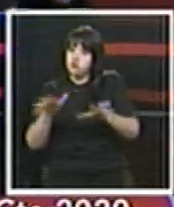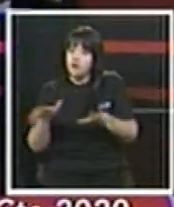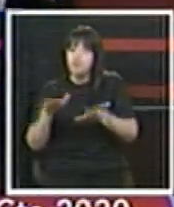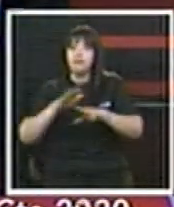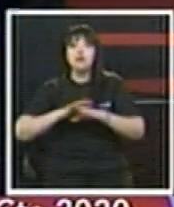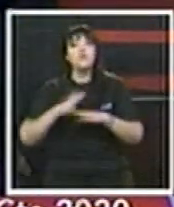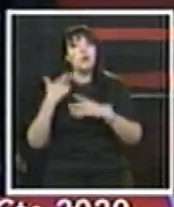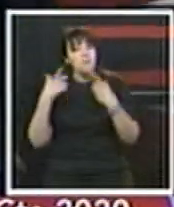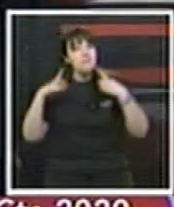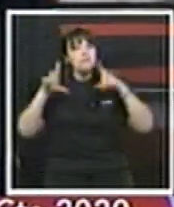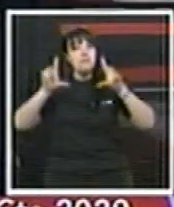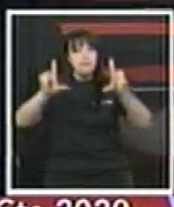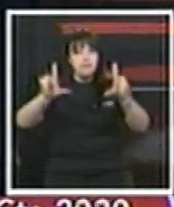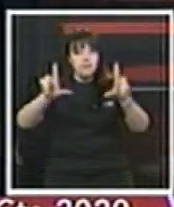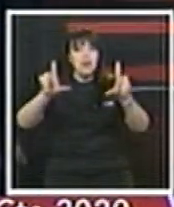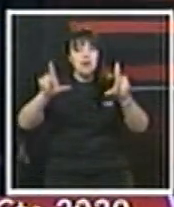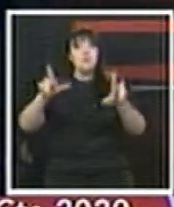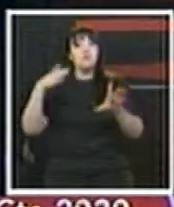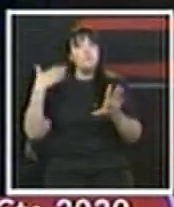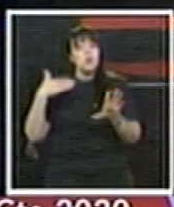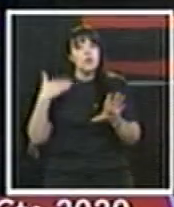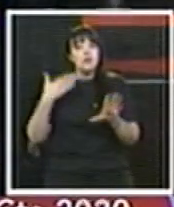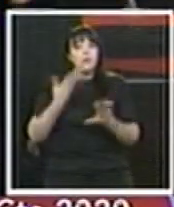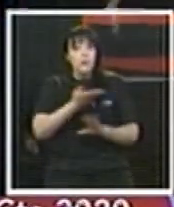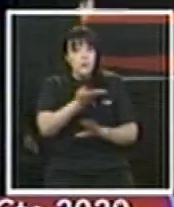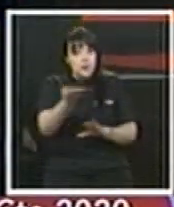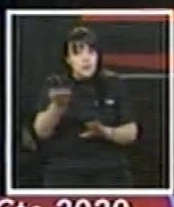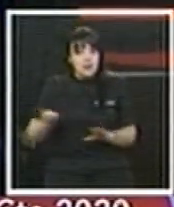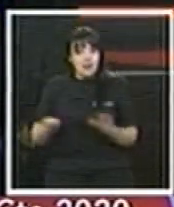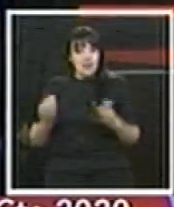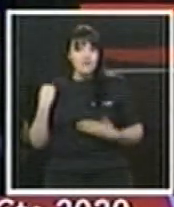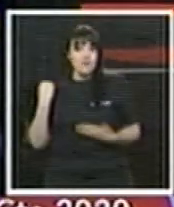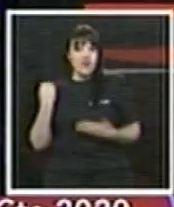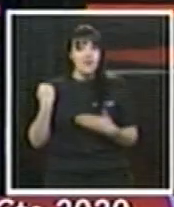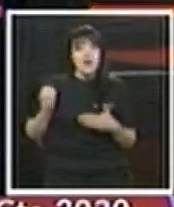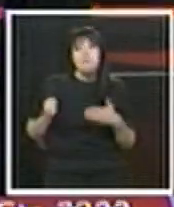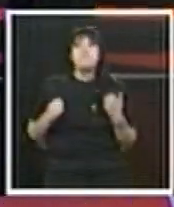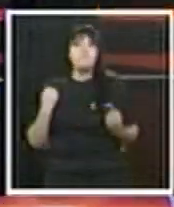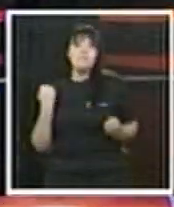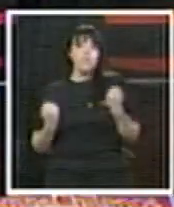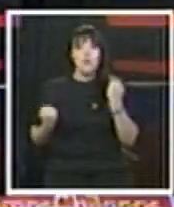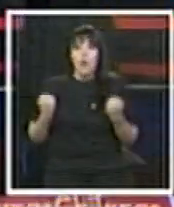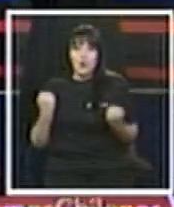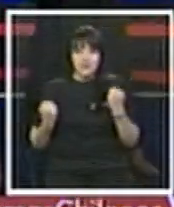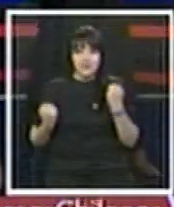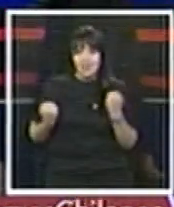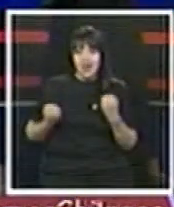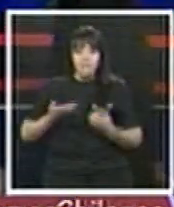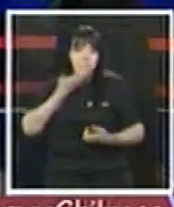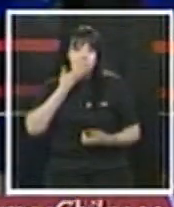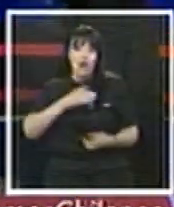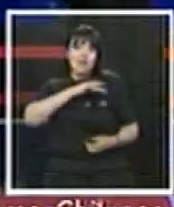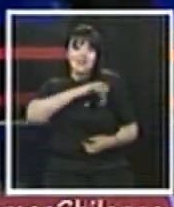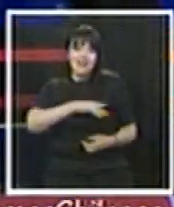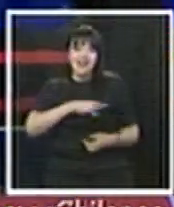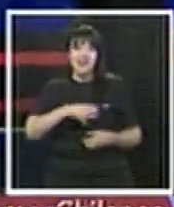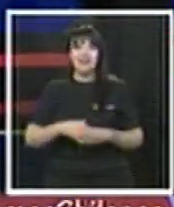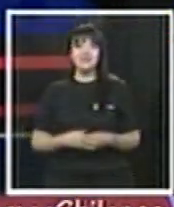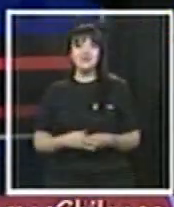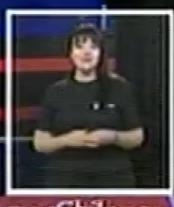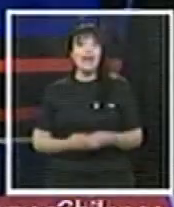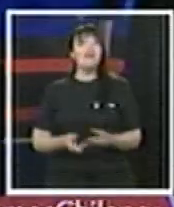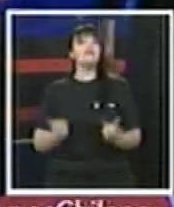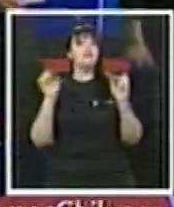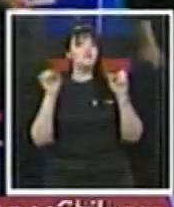pantalla para que usted también baile al ritmo de la música tropical, la mejor música tropical chilena, Martín. Exactamente, ya están